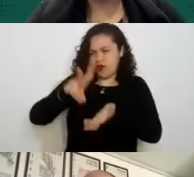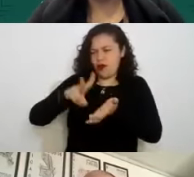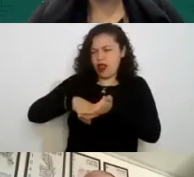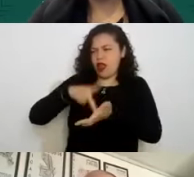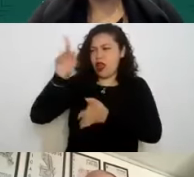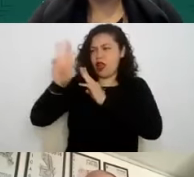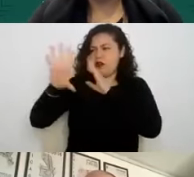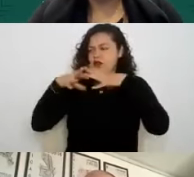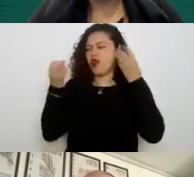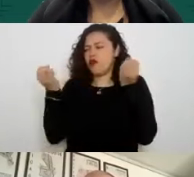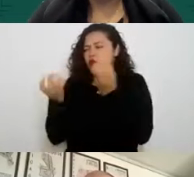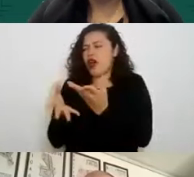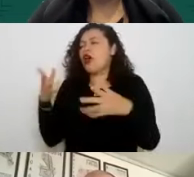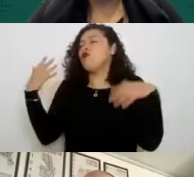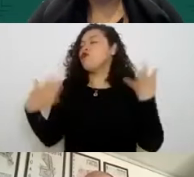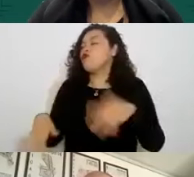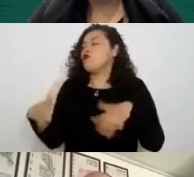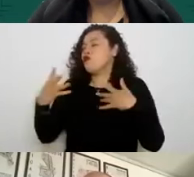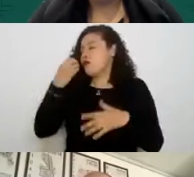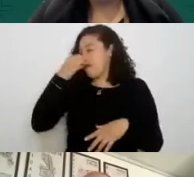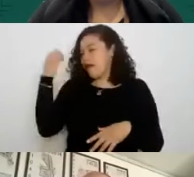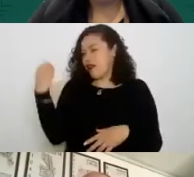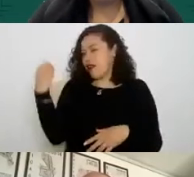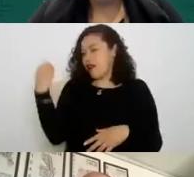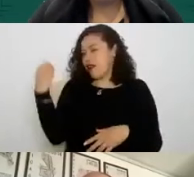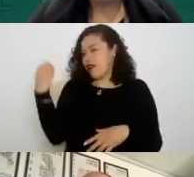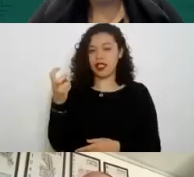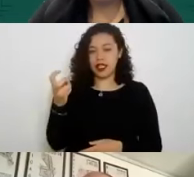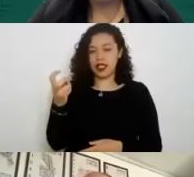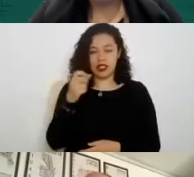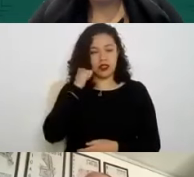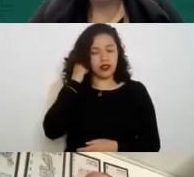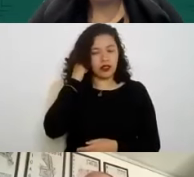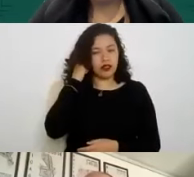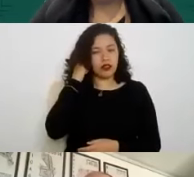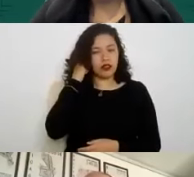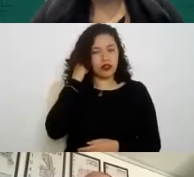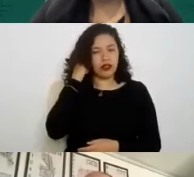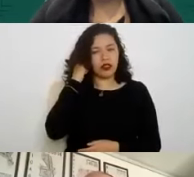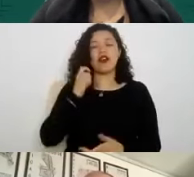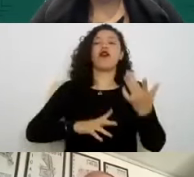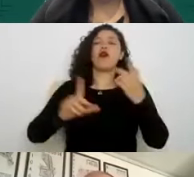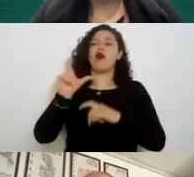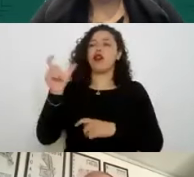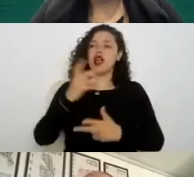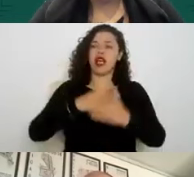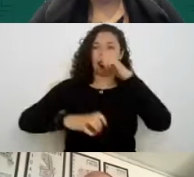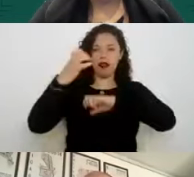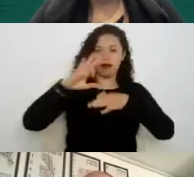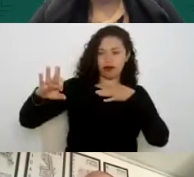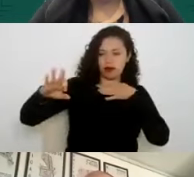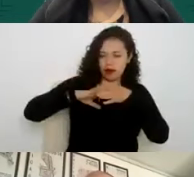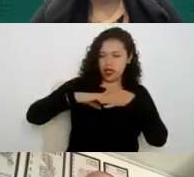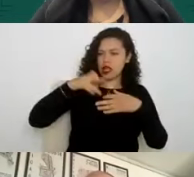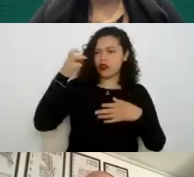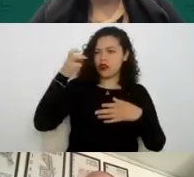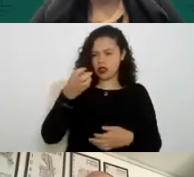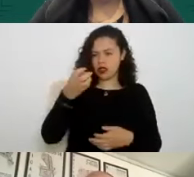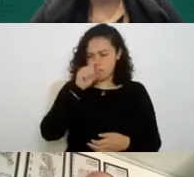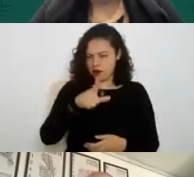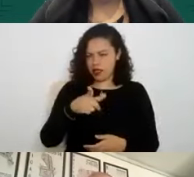reconozco completamente. Y que eso mismo, pues, cuando se acerquen las empresas, cuando se acerque alguien, pues, ustedes también se pongan en ese sentido